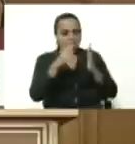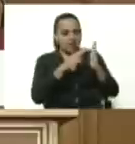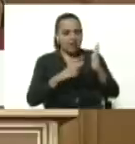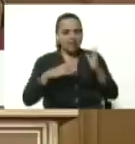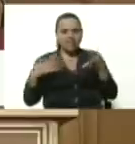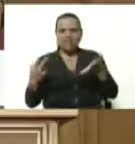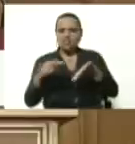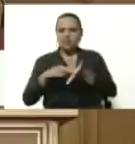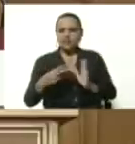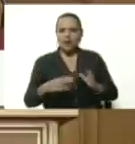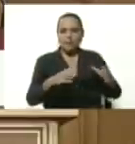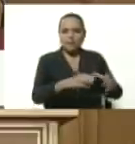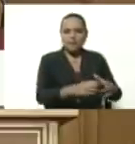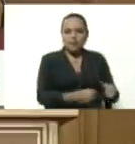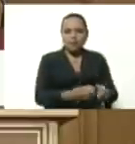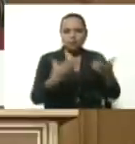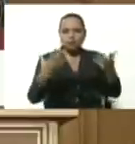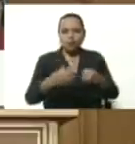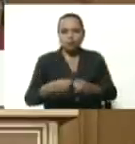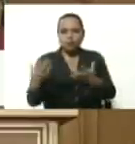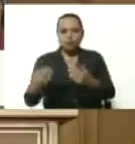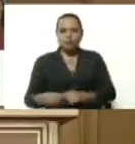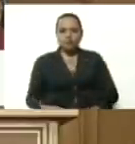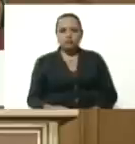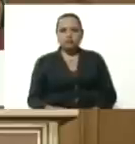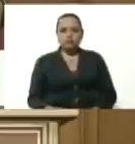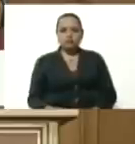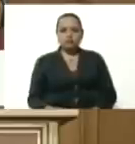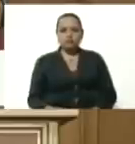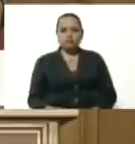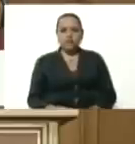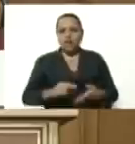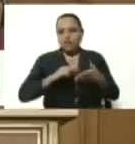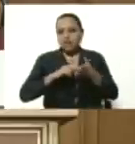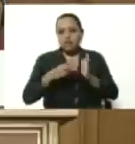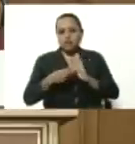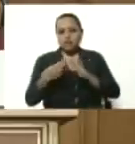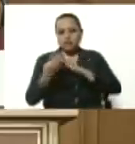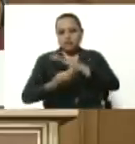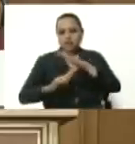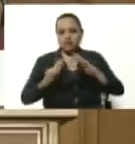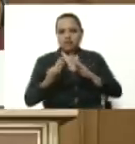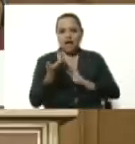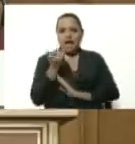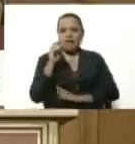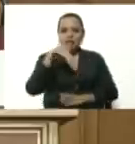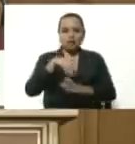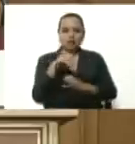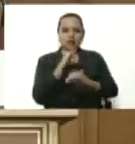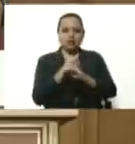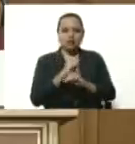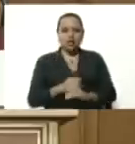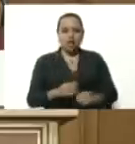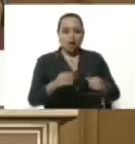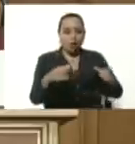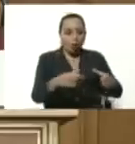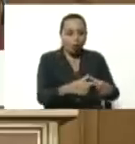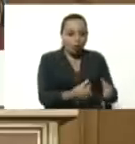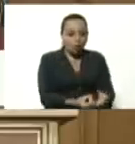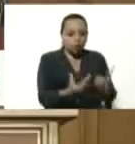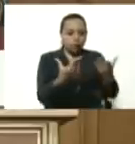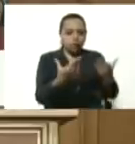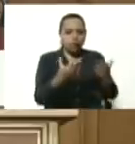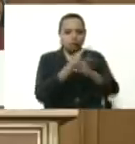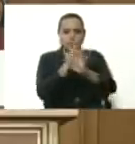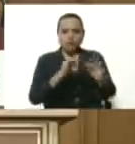minas antipersonales. Esta es la definición, la más básica, la que está en Wikipedia. Las minas antipersonales son un tipo de